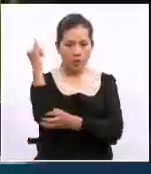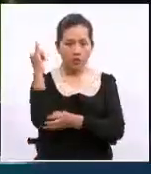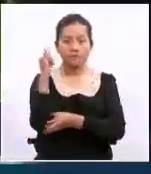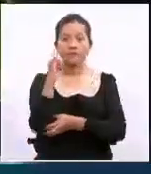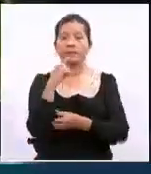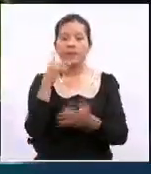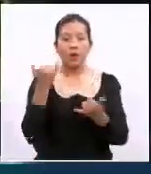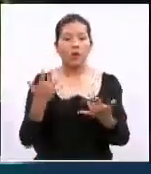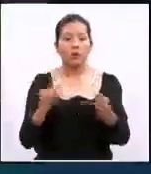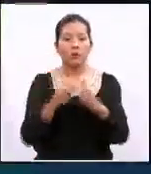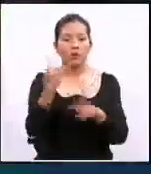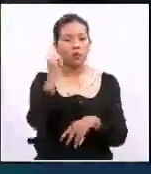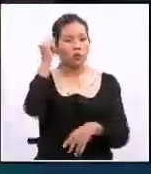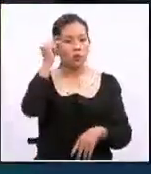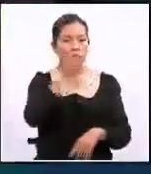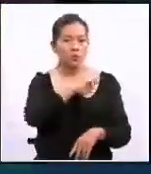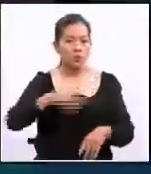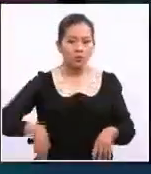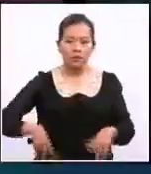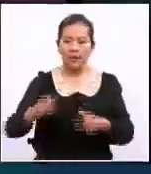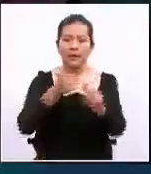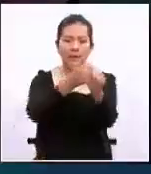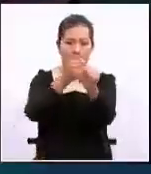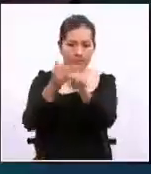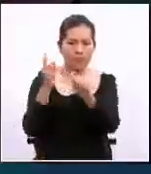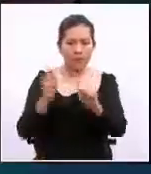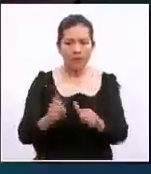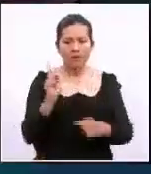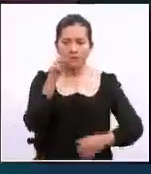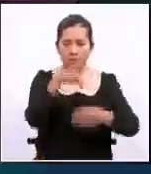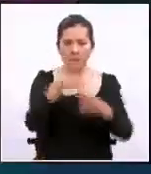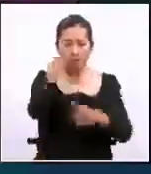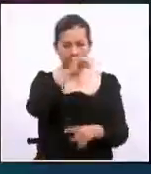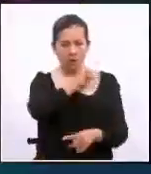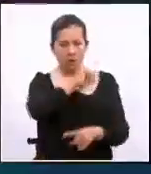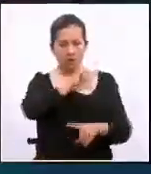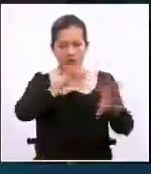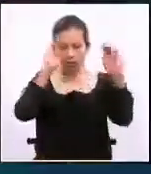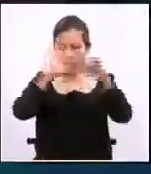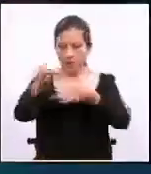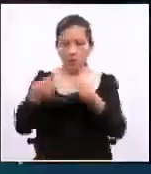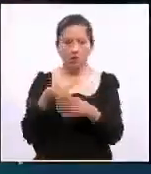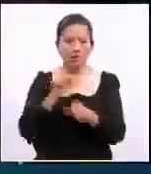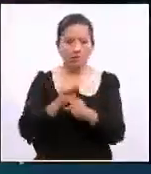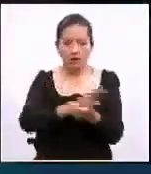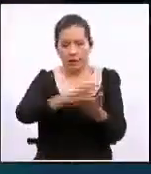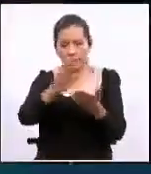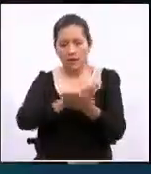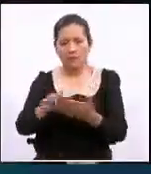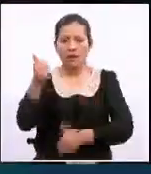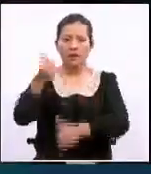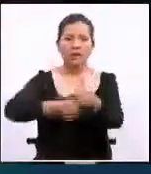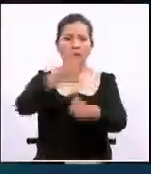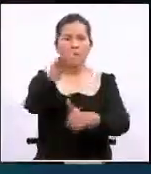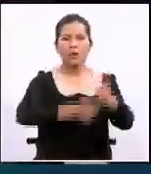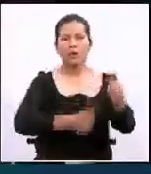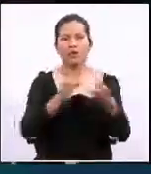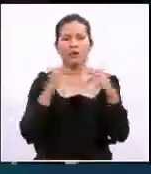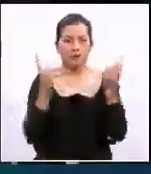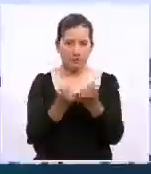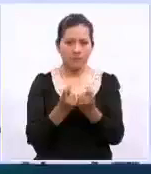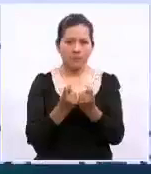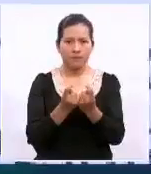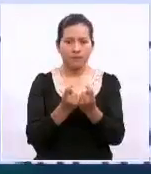a los gobiernos municipales a que también participen de esta concientización en cada uno de sus departamentos. Es necesario hacer un